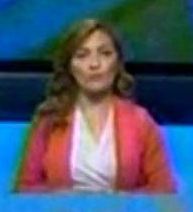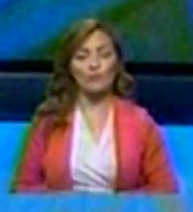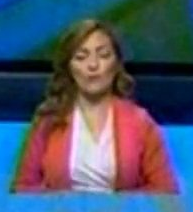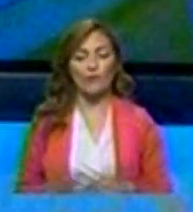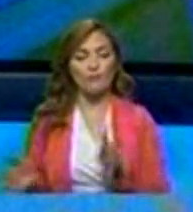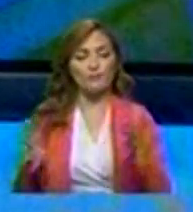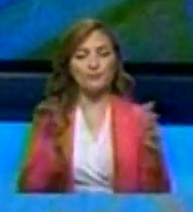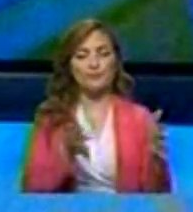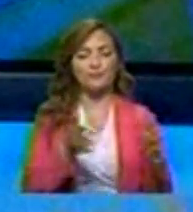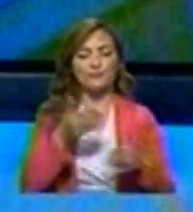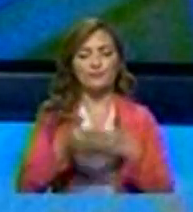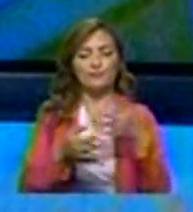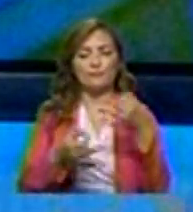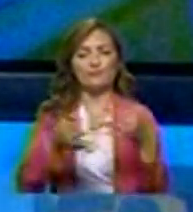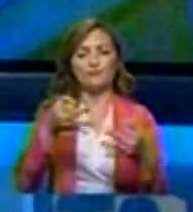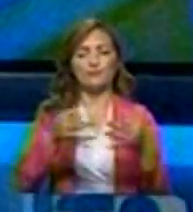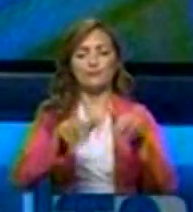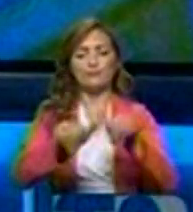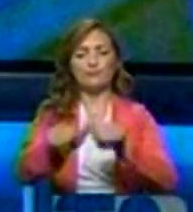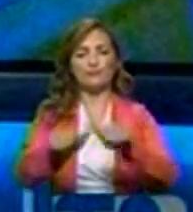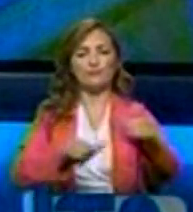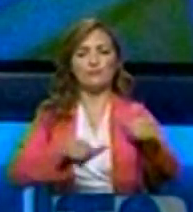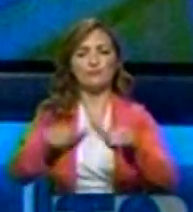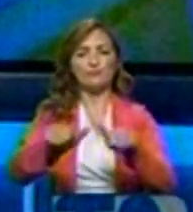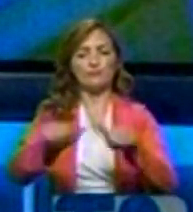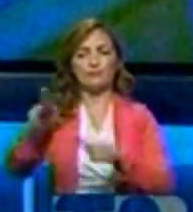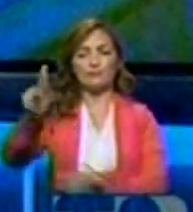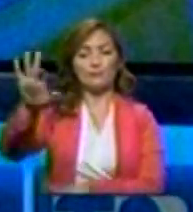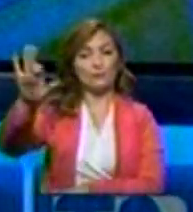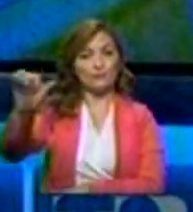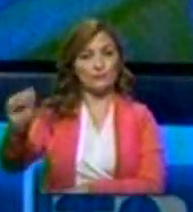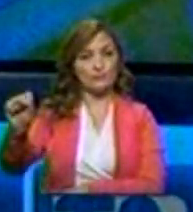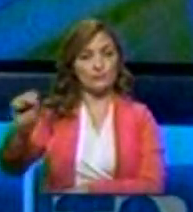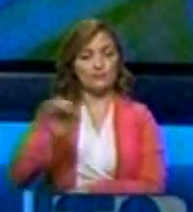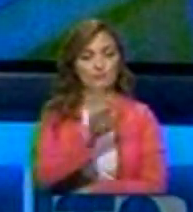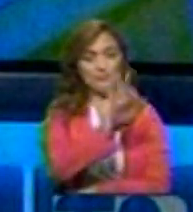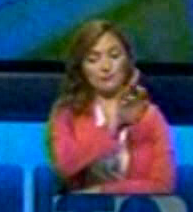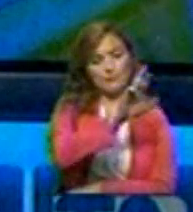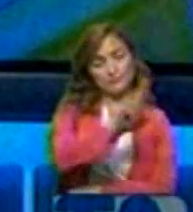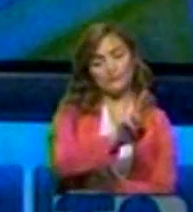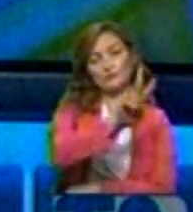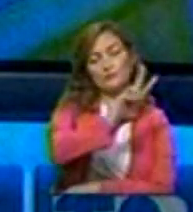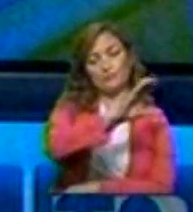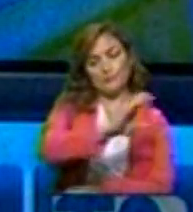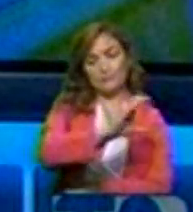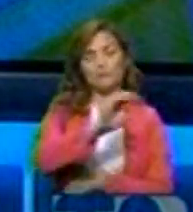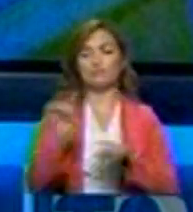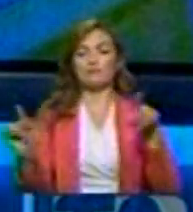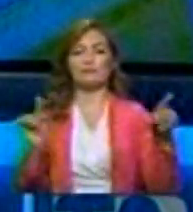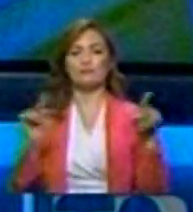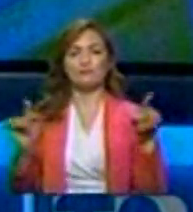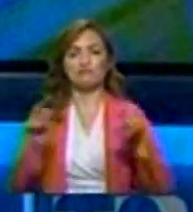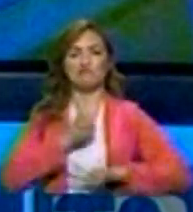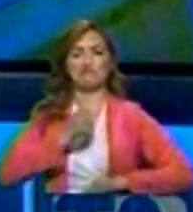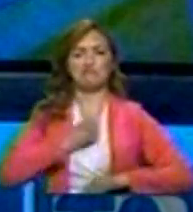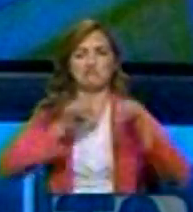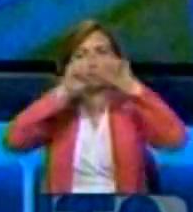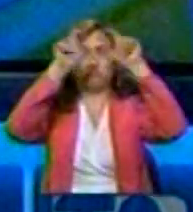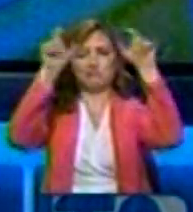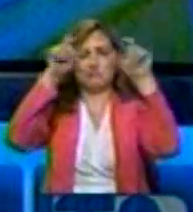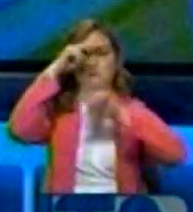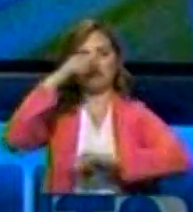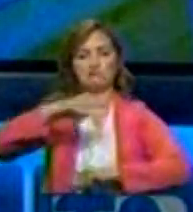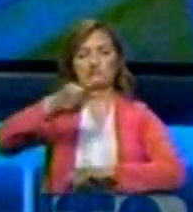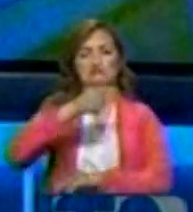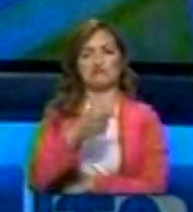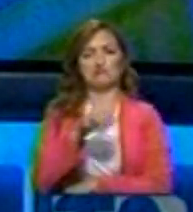hay reacciones judiciales y administrativas rts y televicentro medios vinculados al empresario mexicano ángel